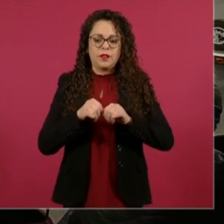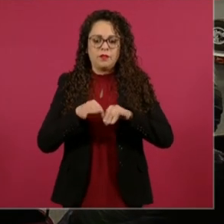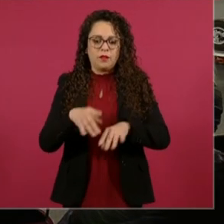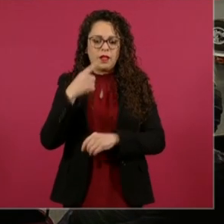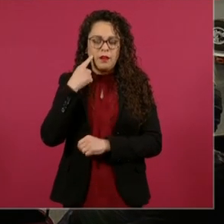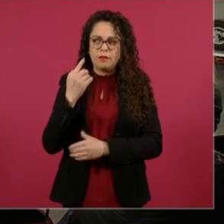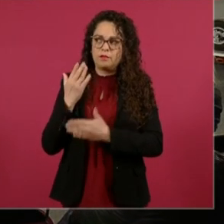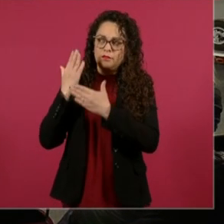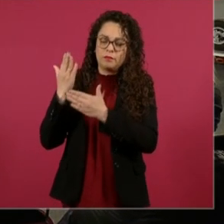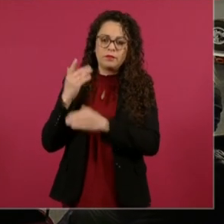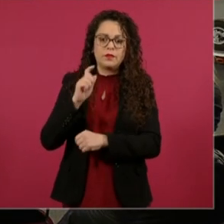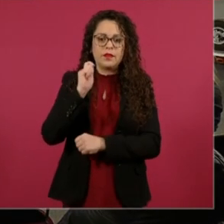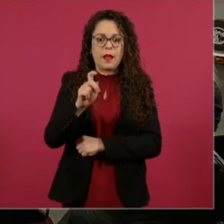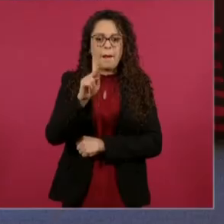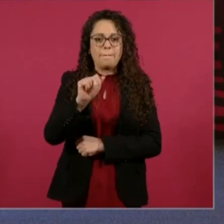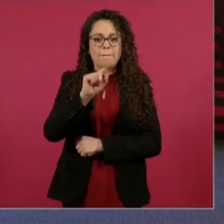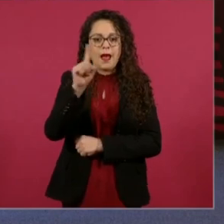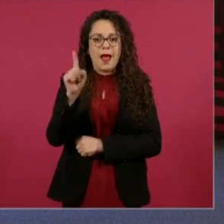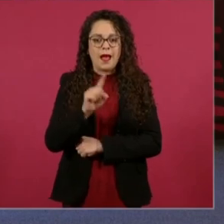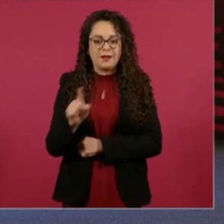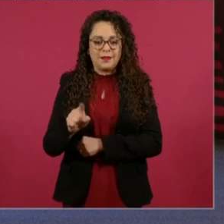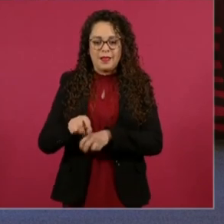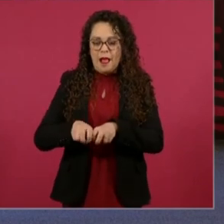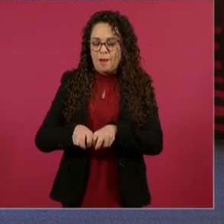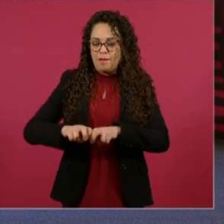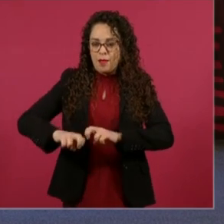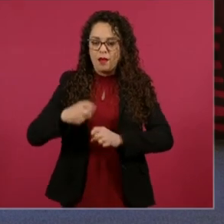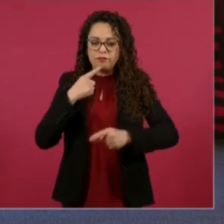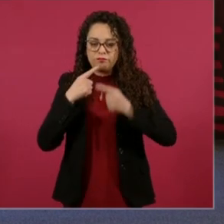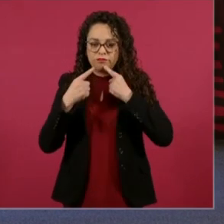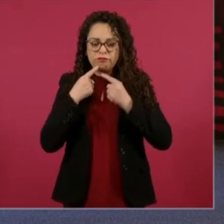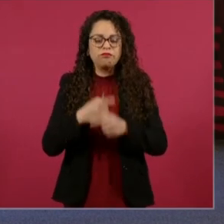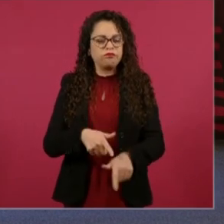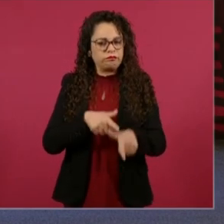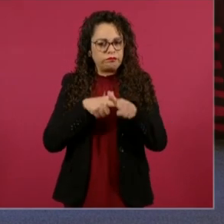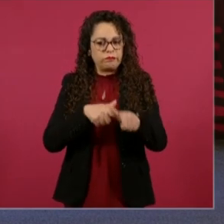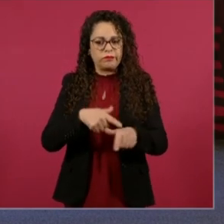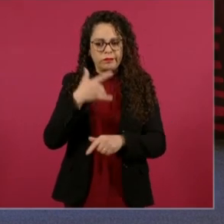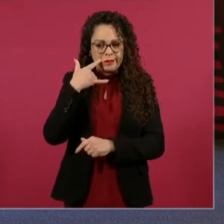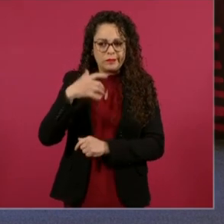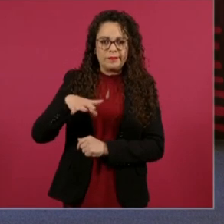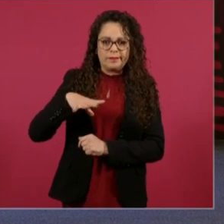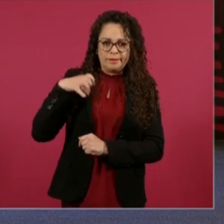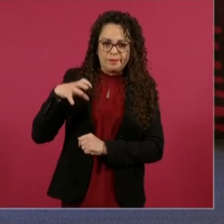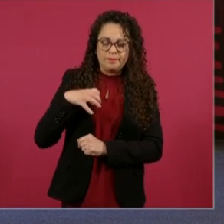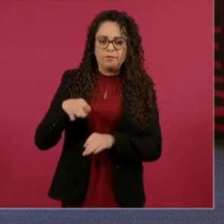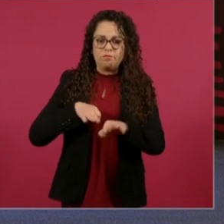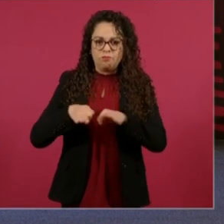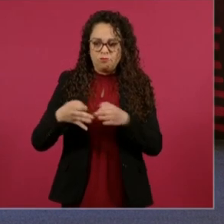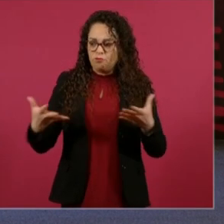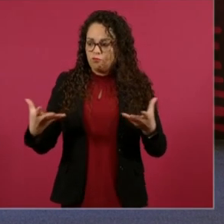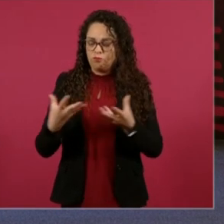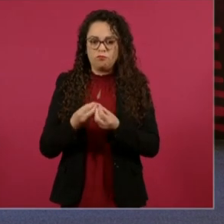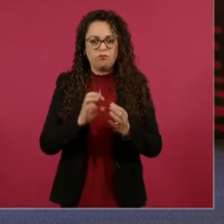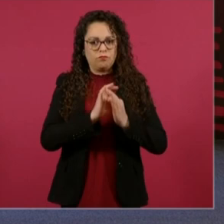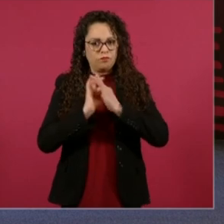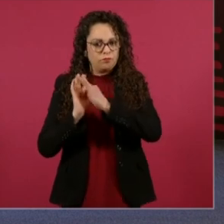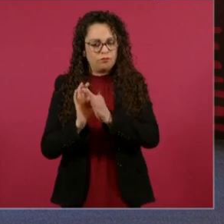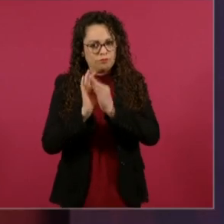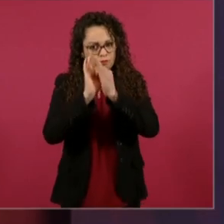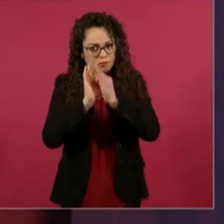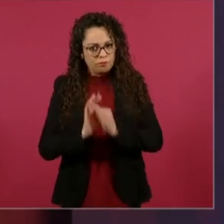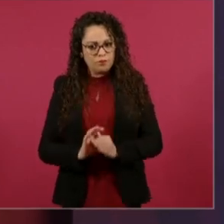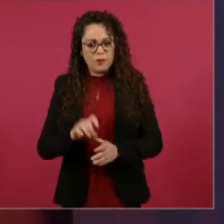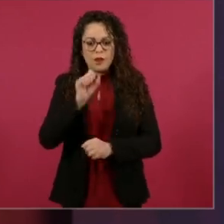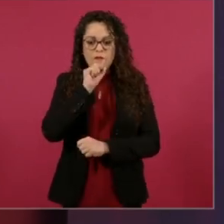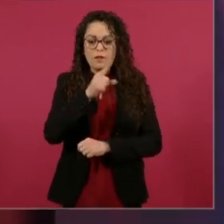avances de las mesas de paz. Seguimos trabajando. Adelante. También en coordinación con los